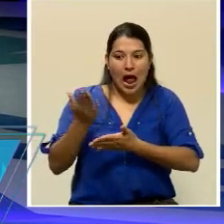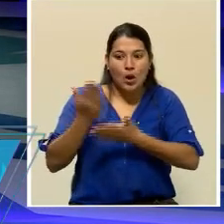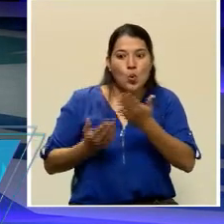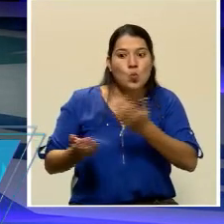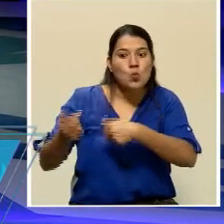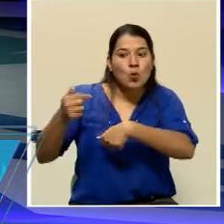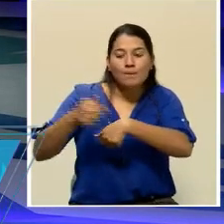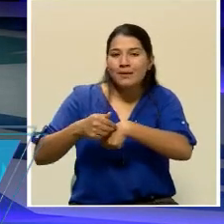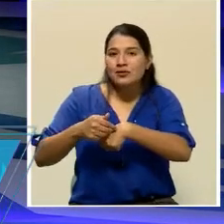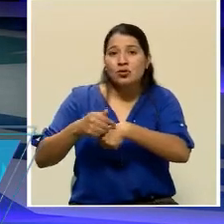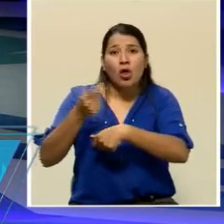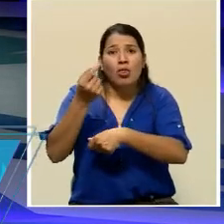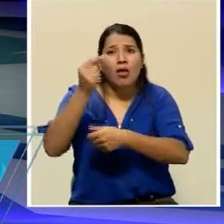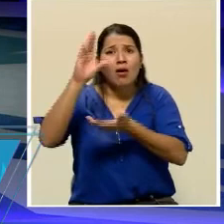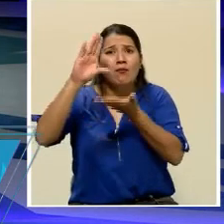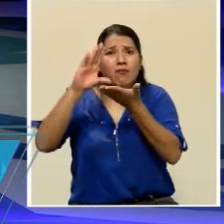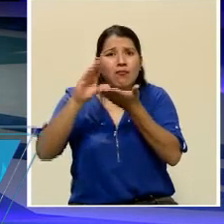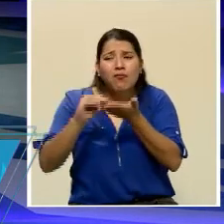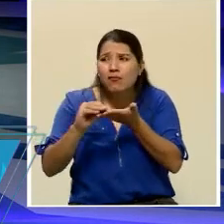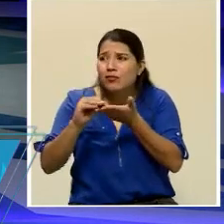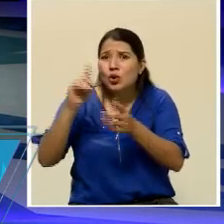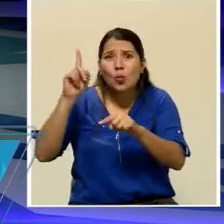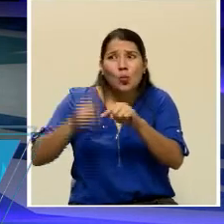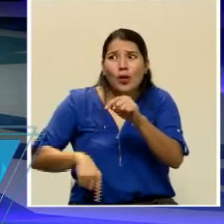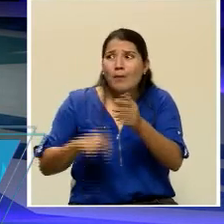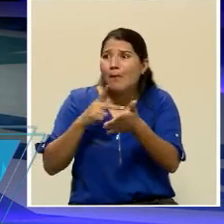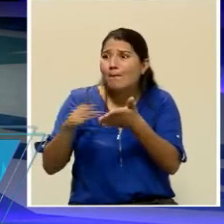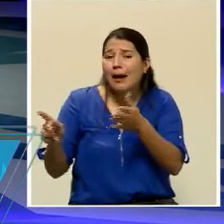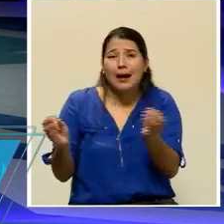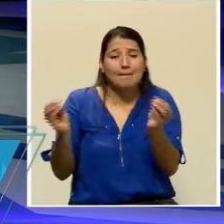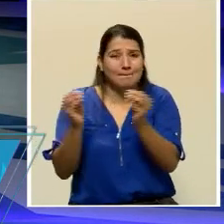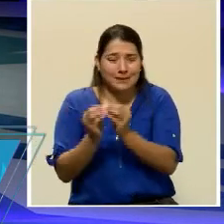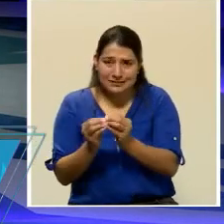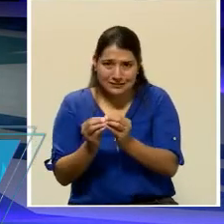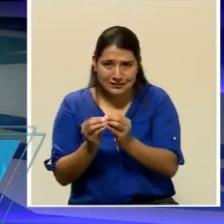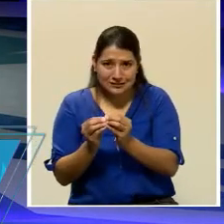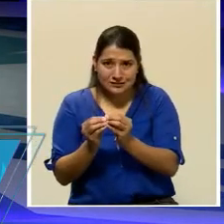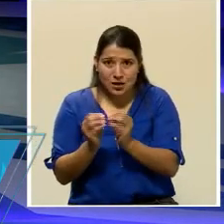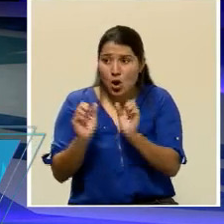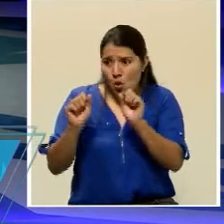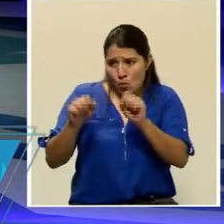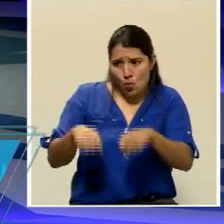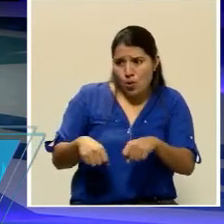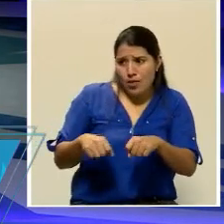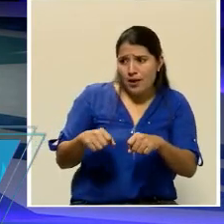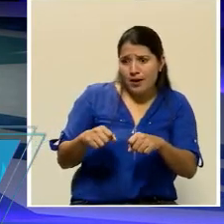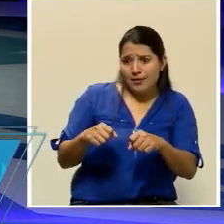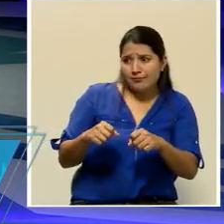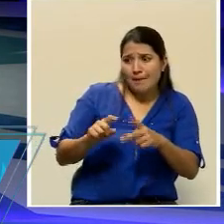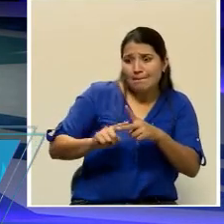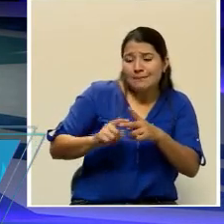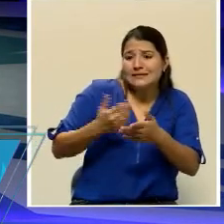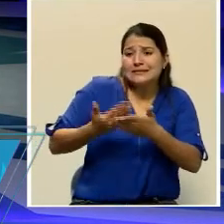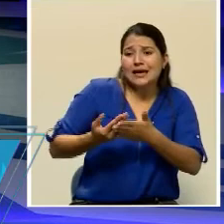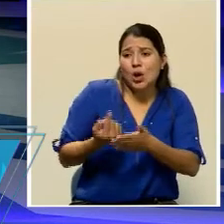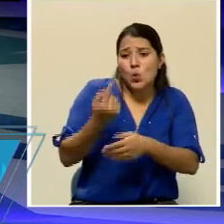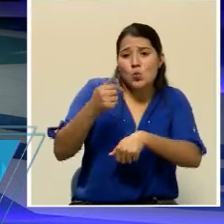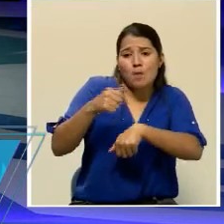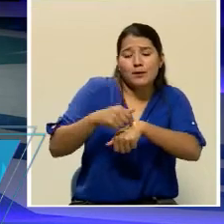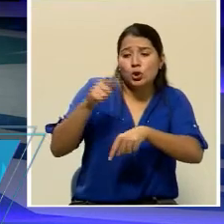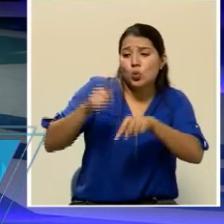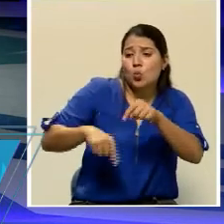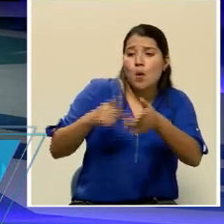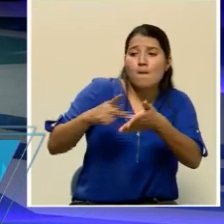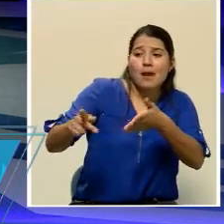las personas que nos ven, es que no solo puede ser que no podamos pagar la planilla de funcionarios y funcionarias o